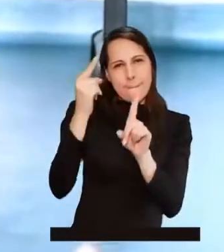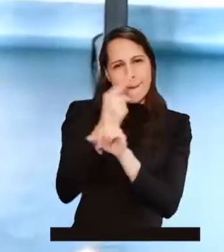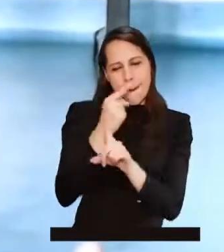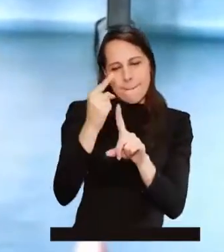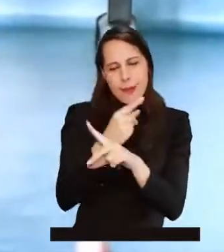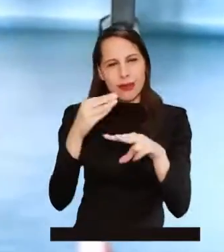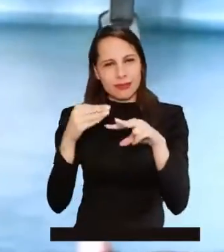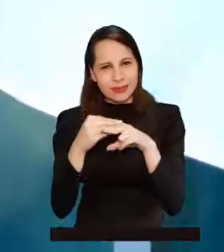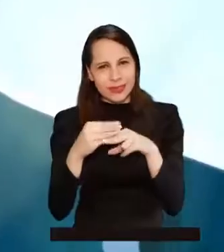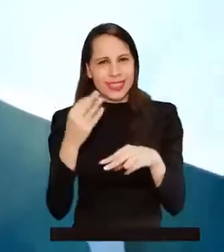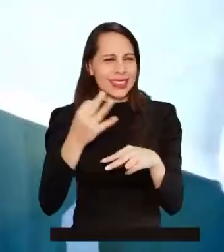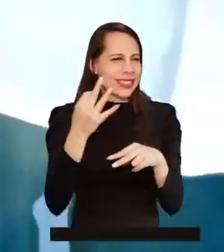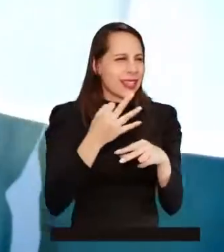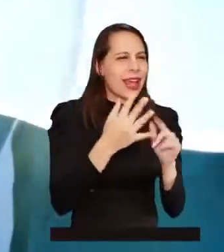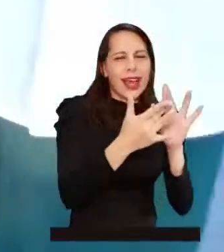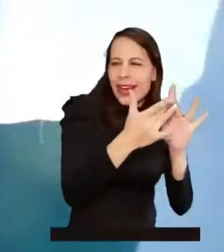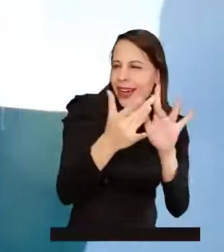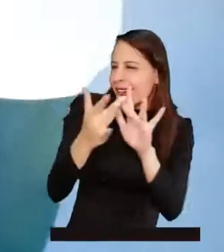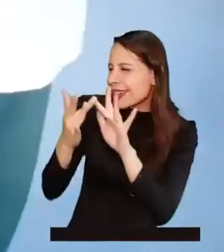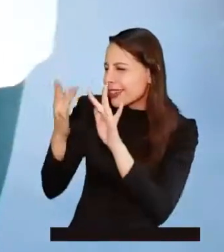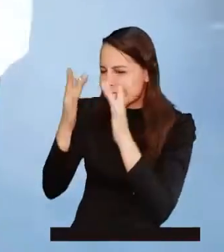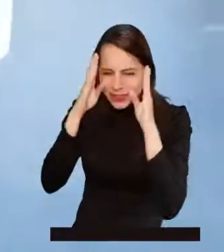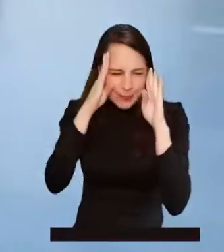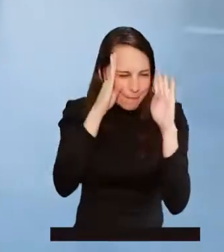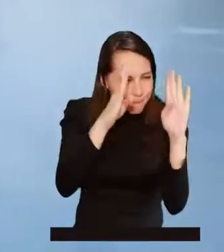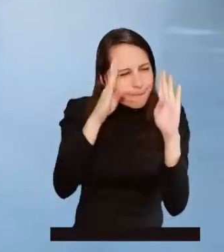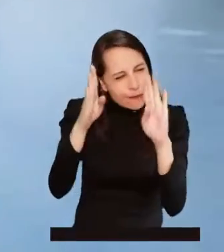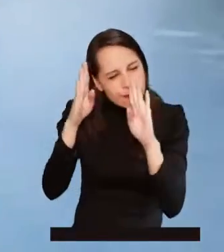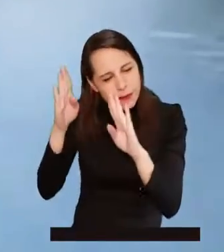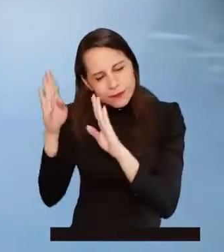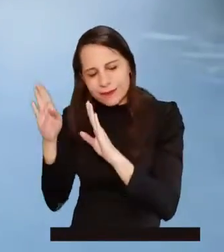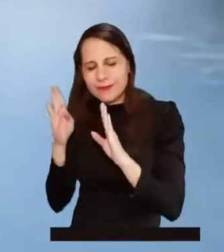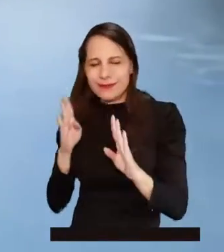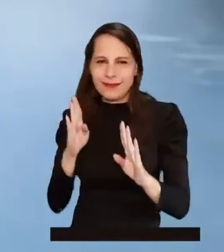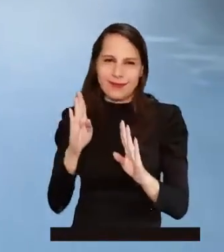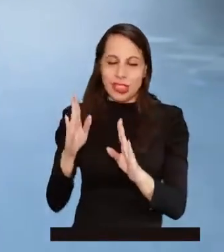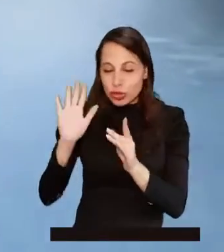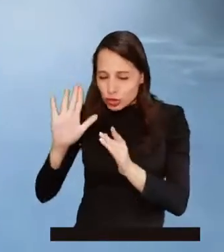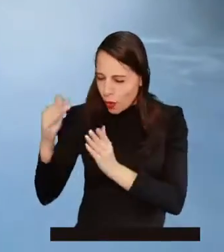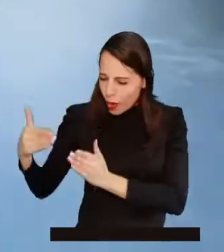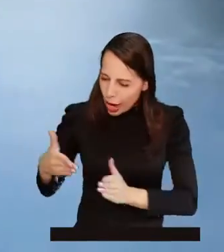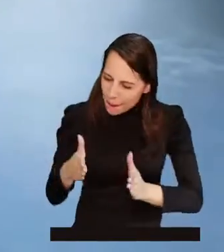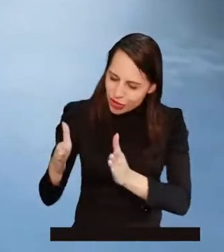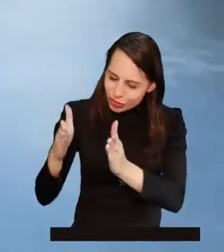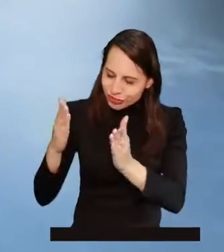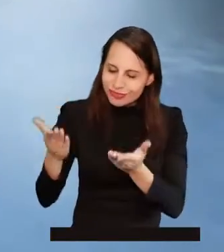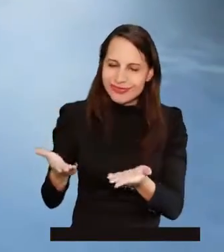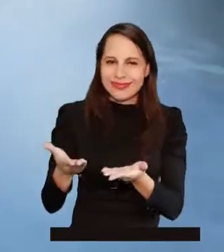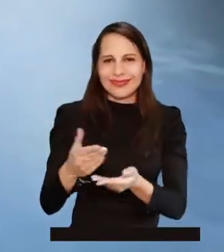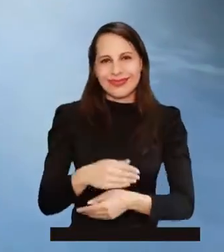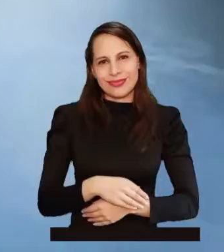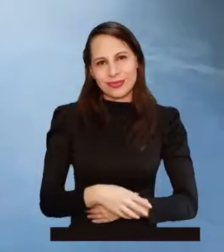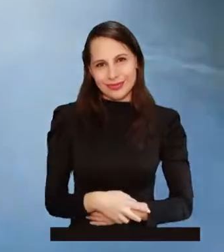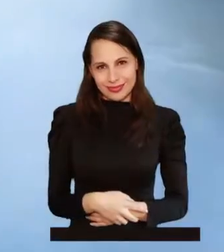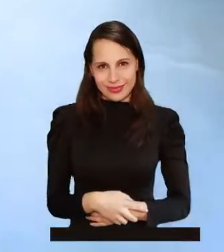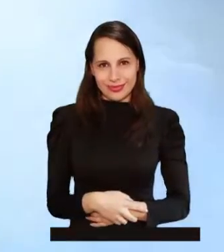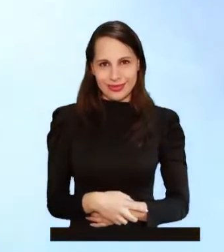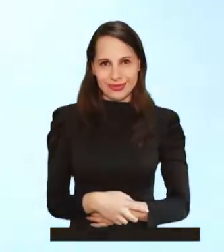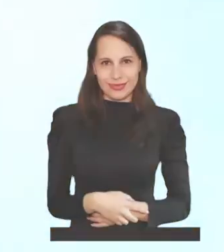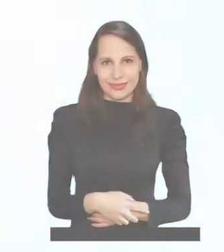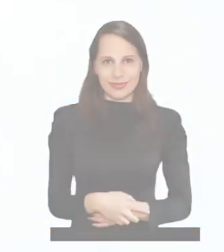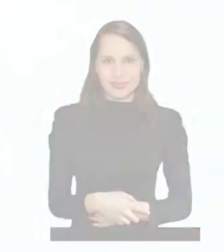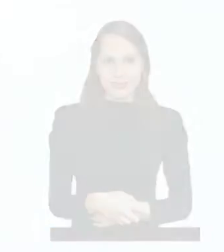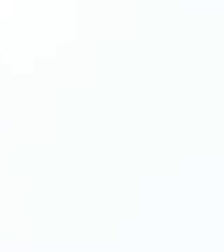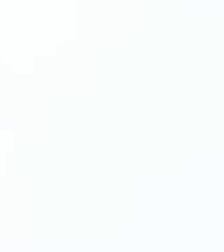ajusten a la edad y estatura del niño y, por supuesto, a saludar a todos los que con cariño y dedicación los han acompañado en este camino.